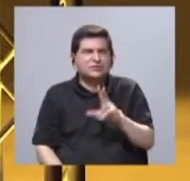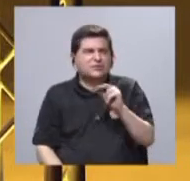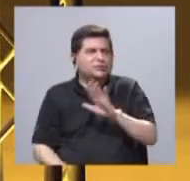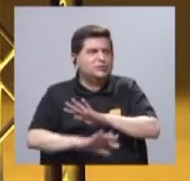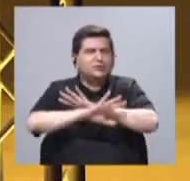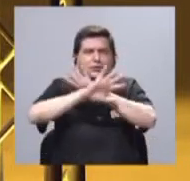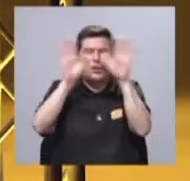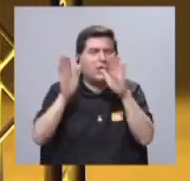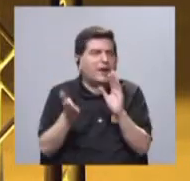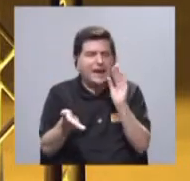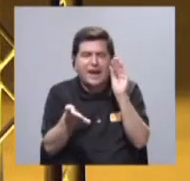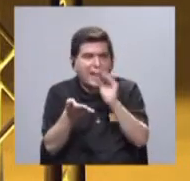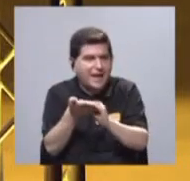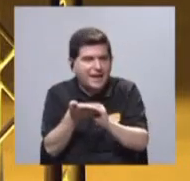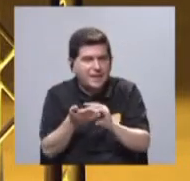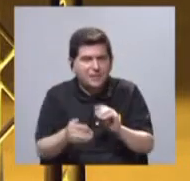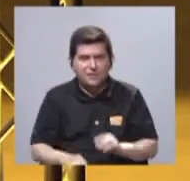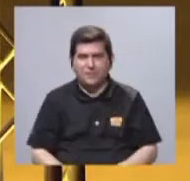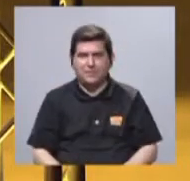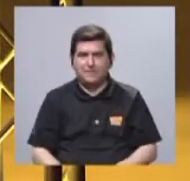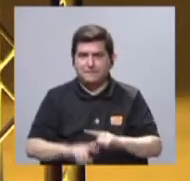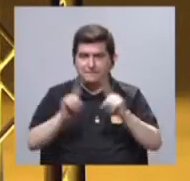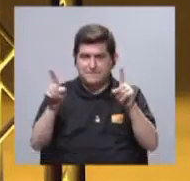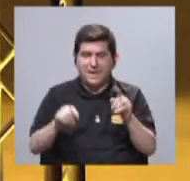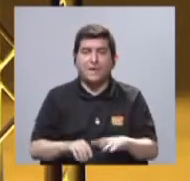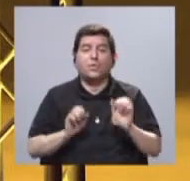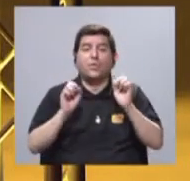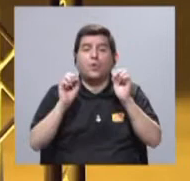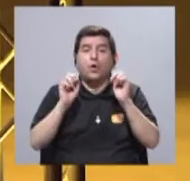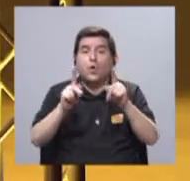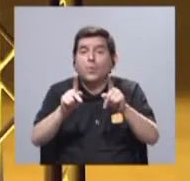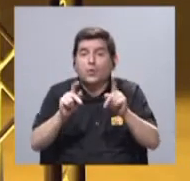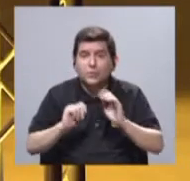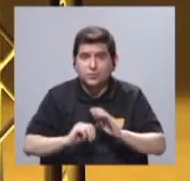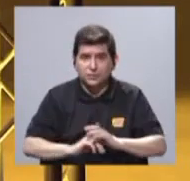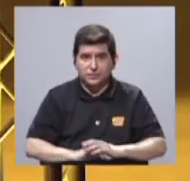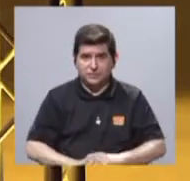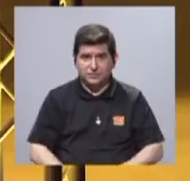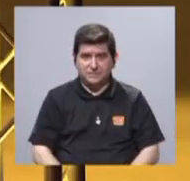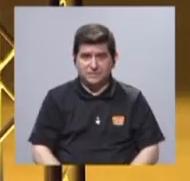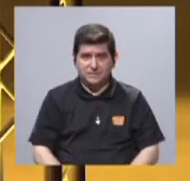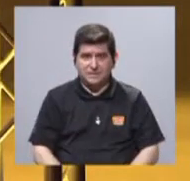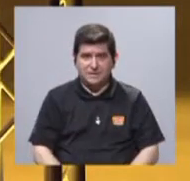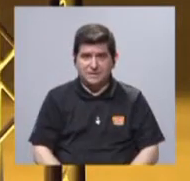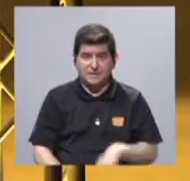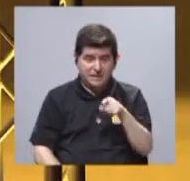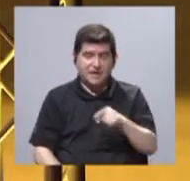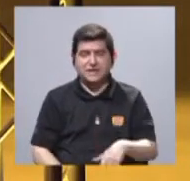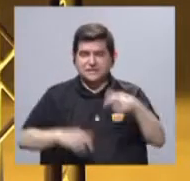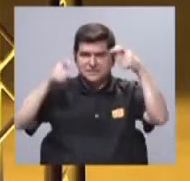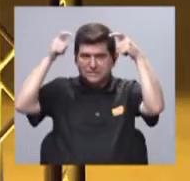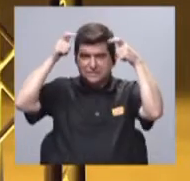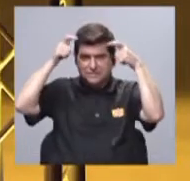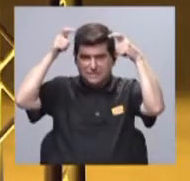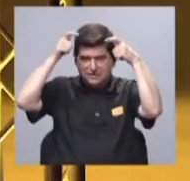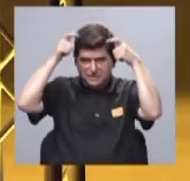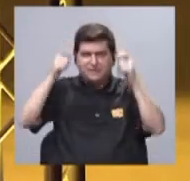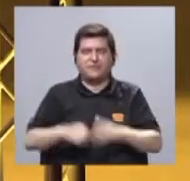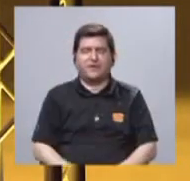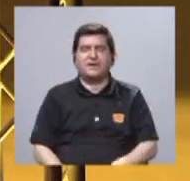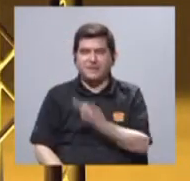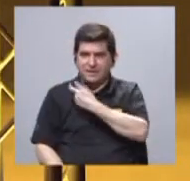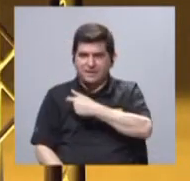tácito, no está tan claramente planteado, que es la posibilidad de que esta